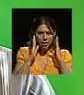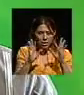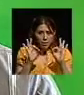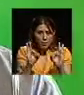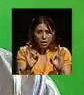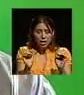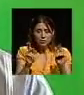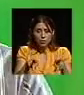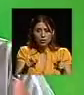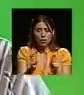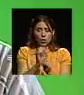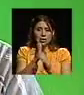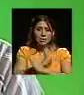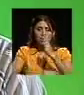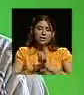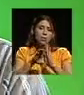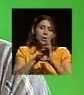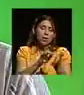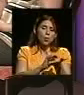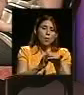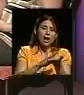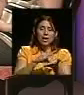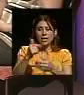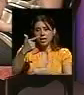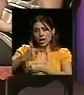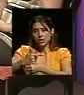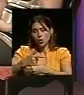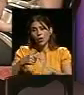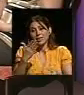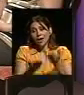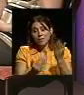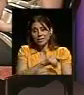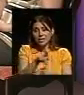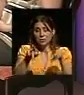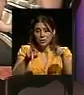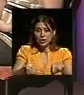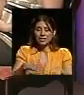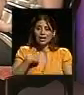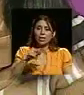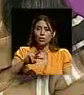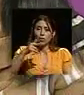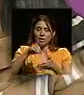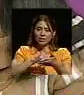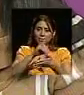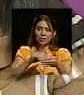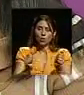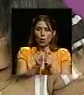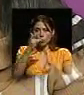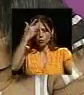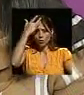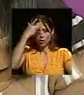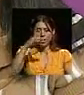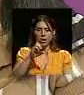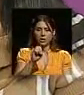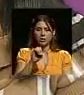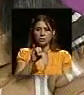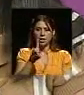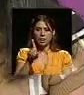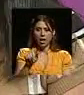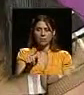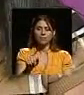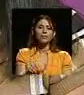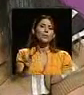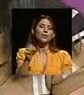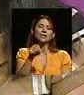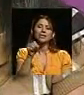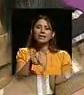el ESCO, y que además puede existir una segunda discriminación al tener el SIDA? Por supuesto que es que estamos hablando de diferentes niveles